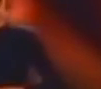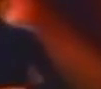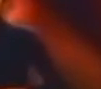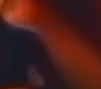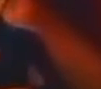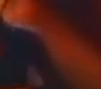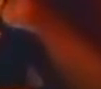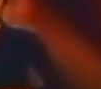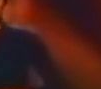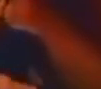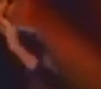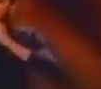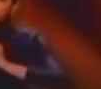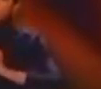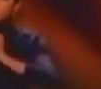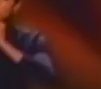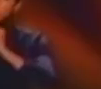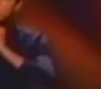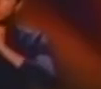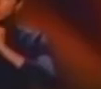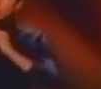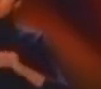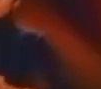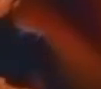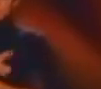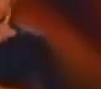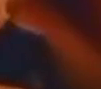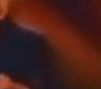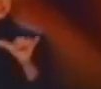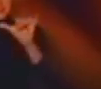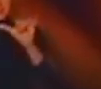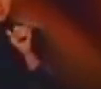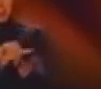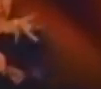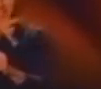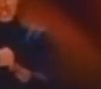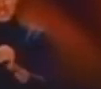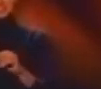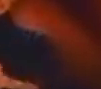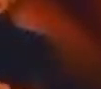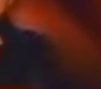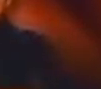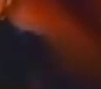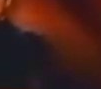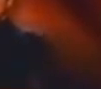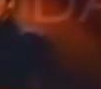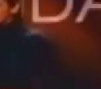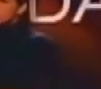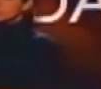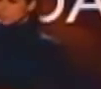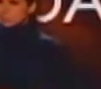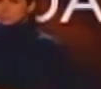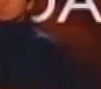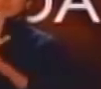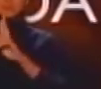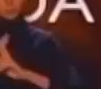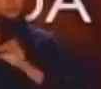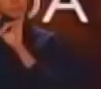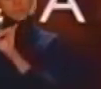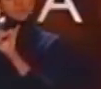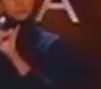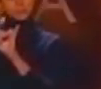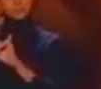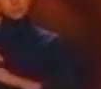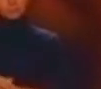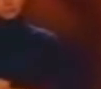En silencio, orando. Aquella pregunta de Neruda, padre, ¿eres tú? Y me respondió el mismo